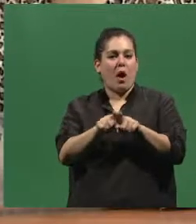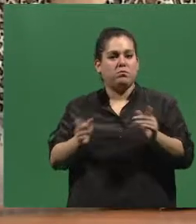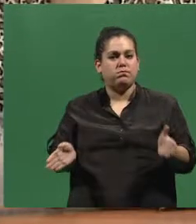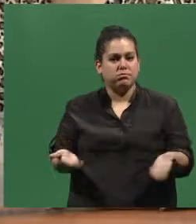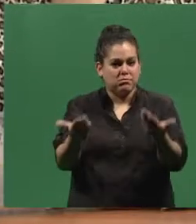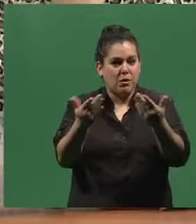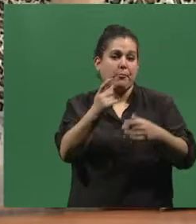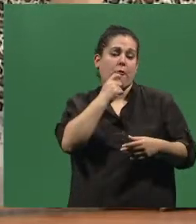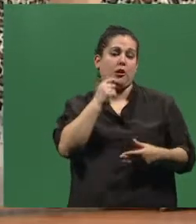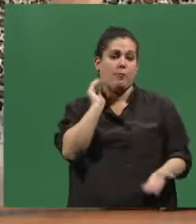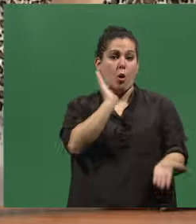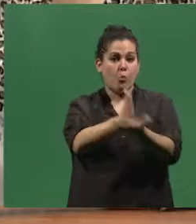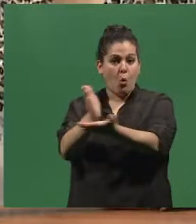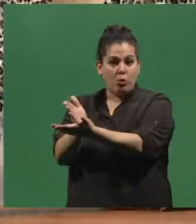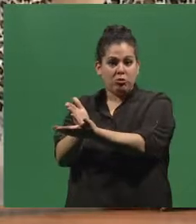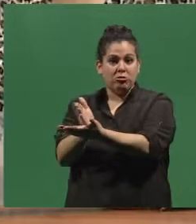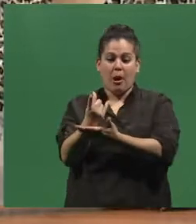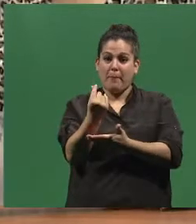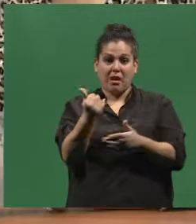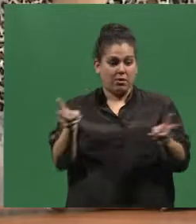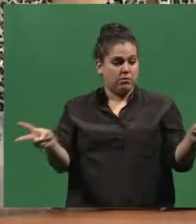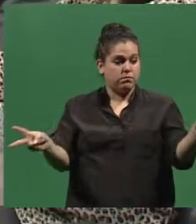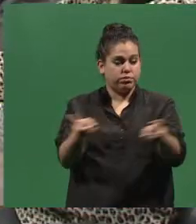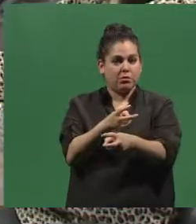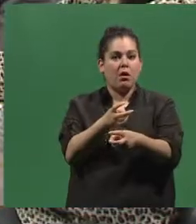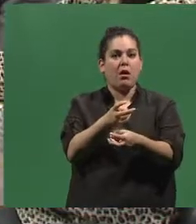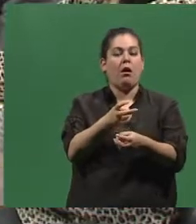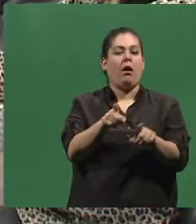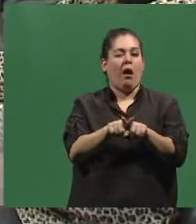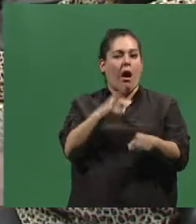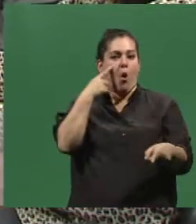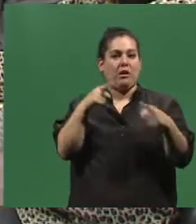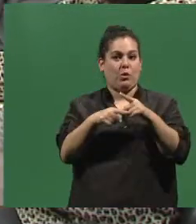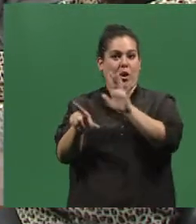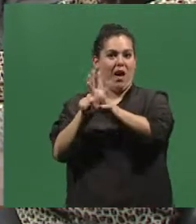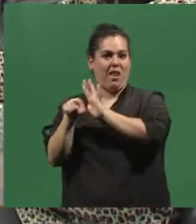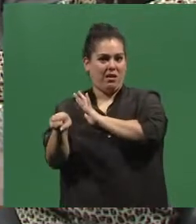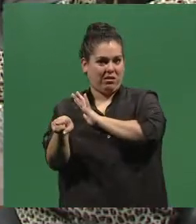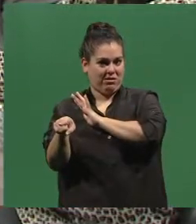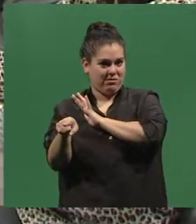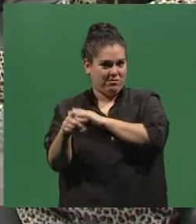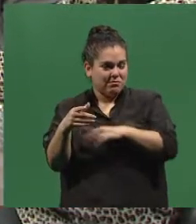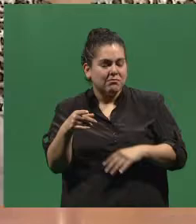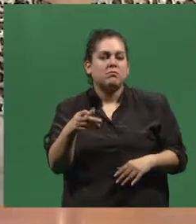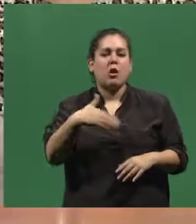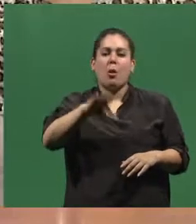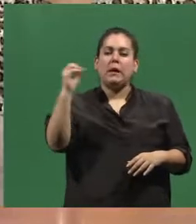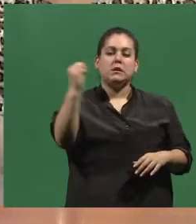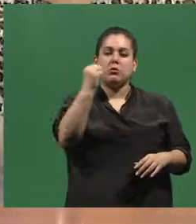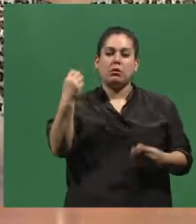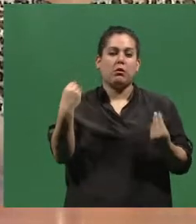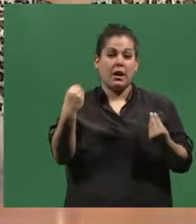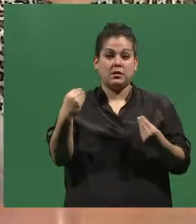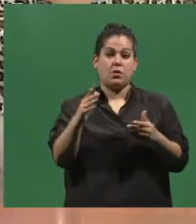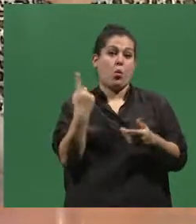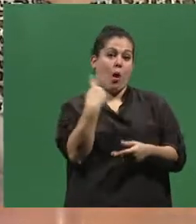caso las multas se destinarían a difundir todo lo que tenga que ver con esta ley, que básicamente el punto tal vez más importante